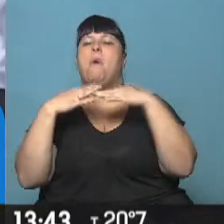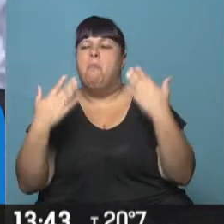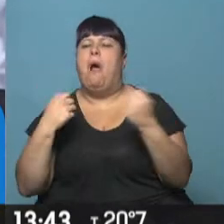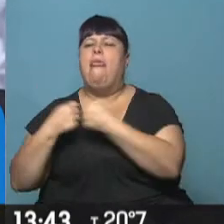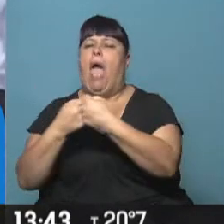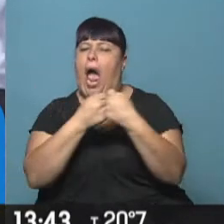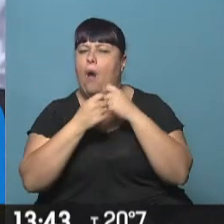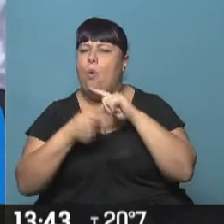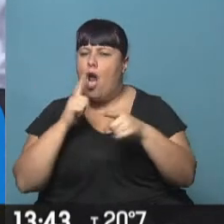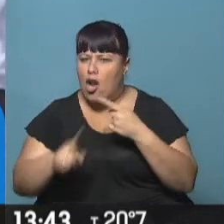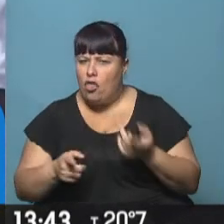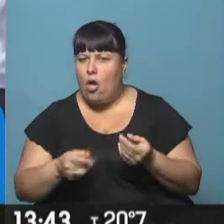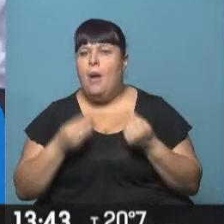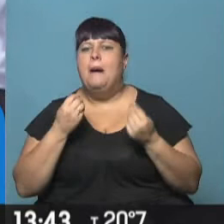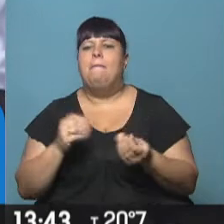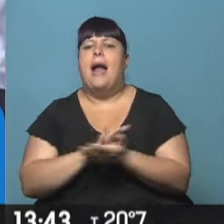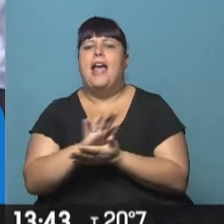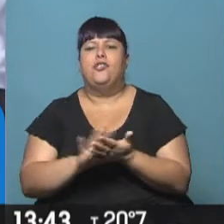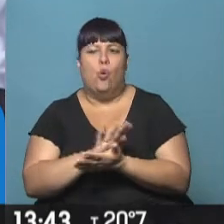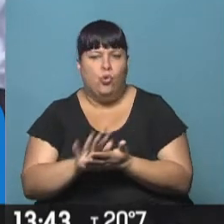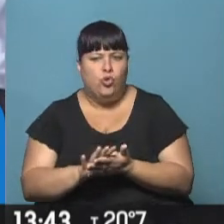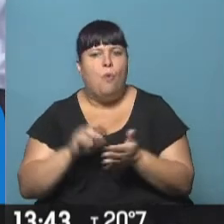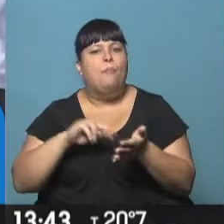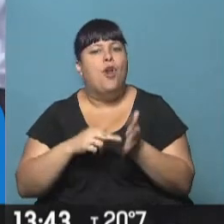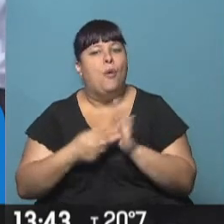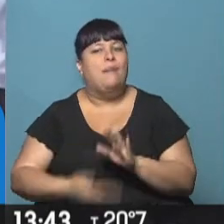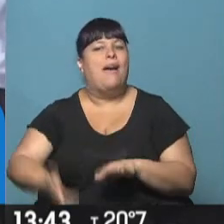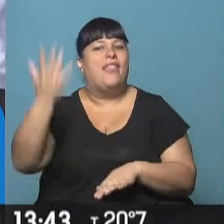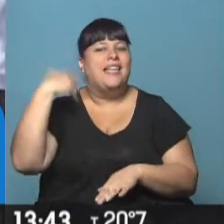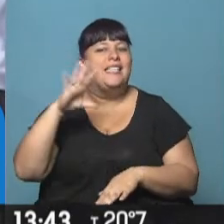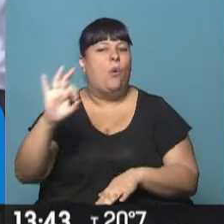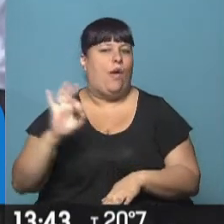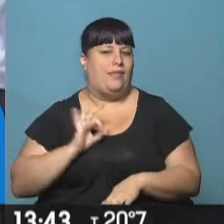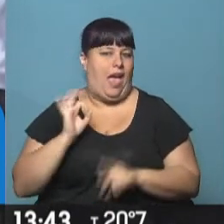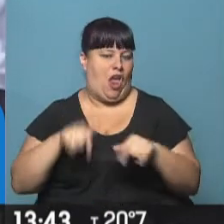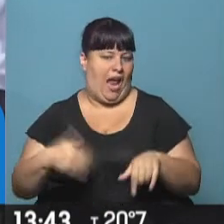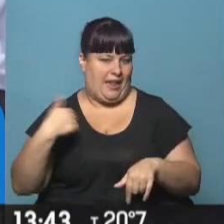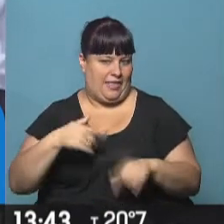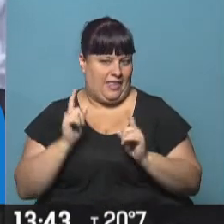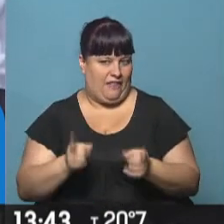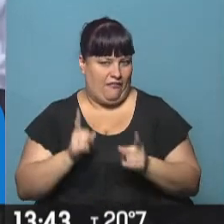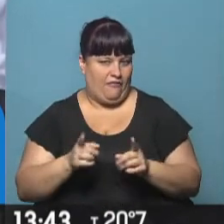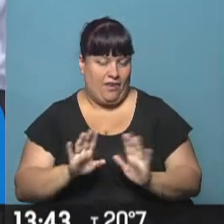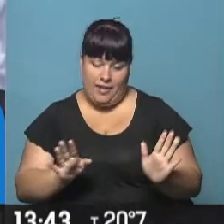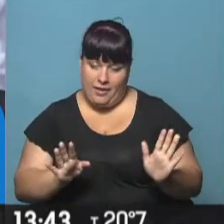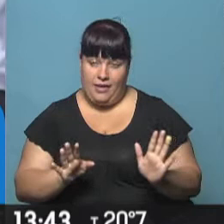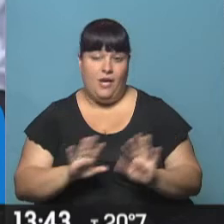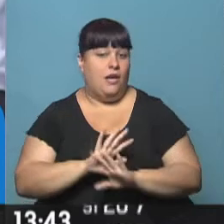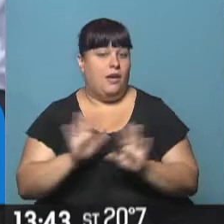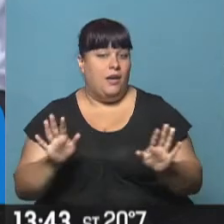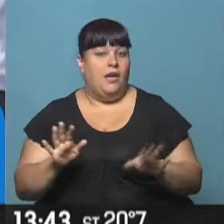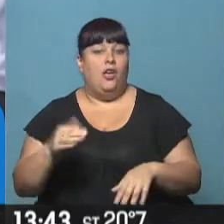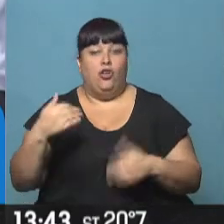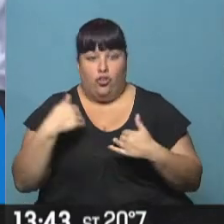ponen de acuerdo para solucionar problemas que hace 50 años que este país atraviesa. Así que, bueno,